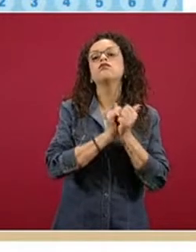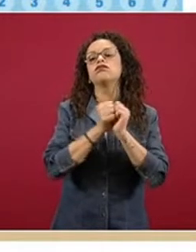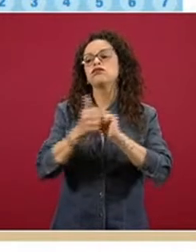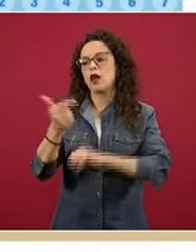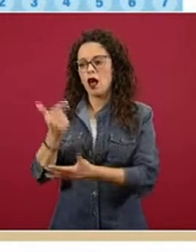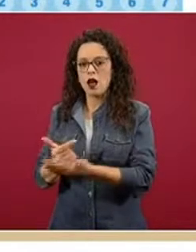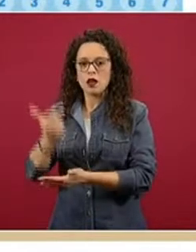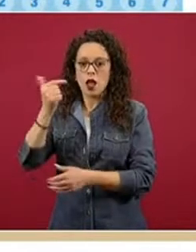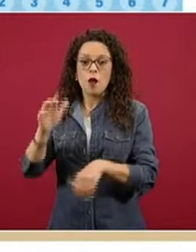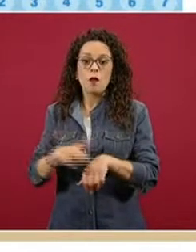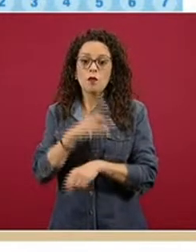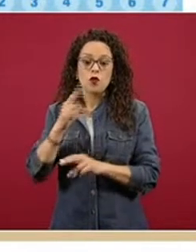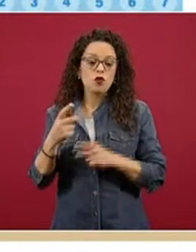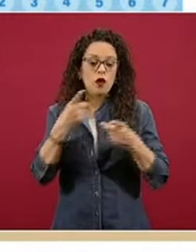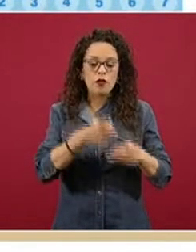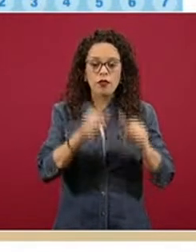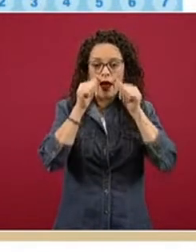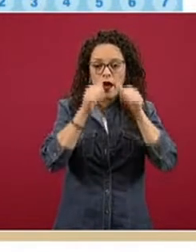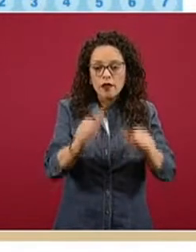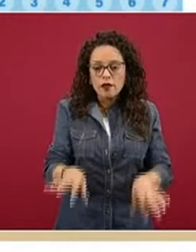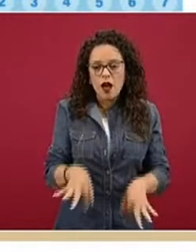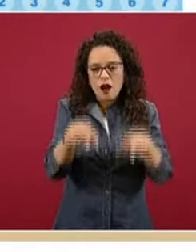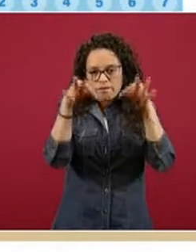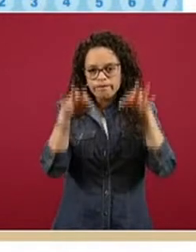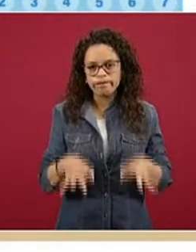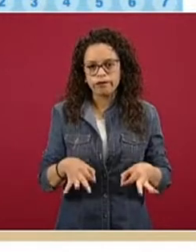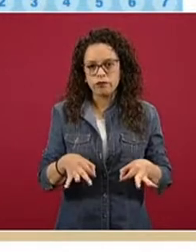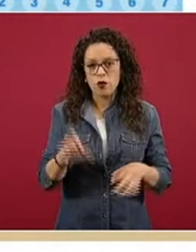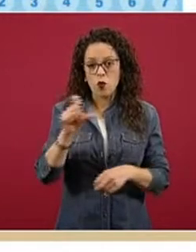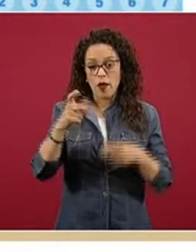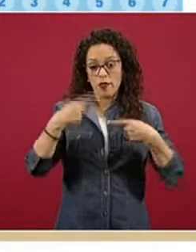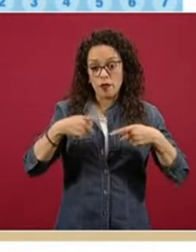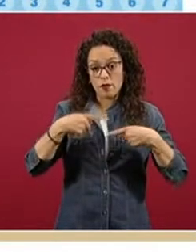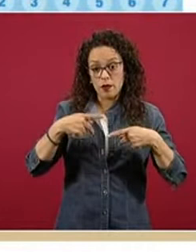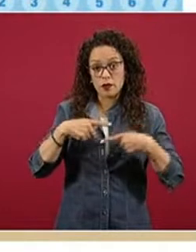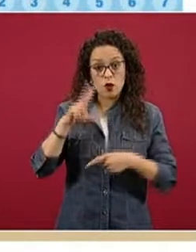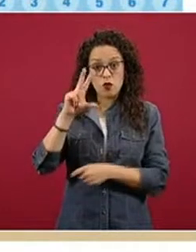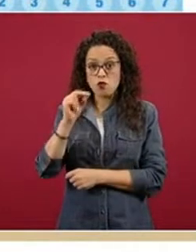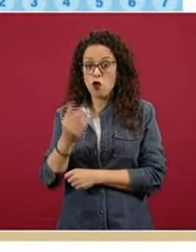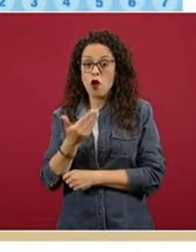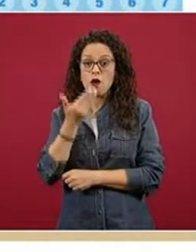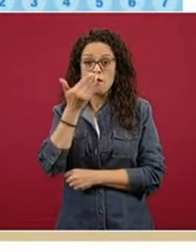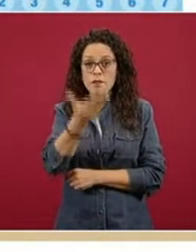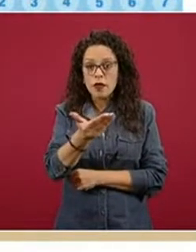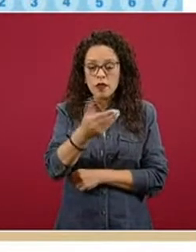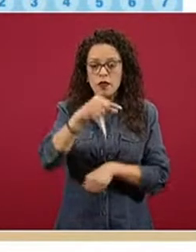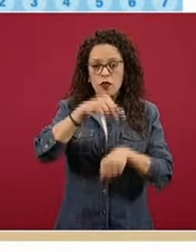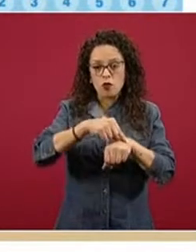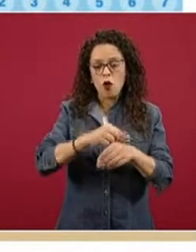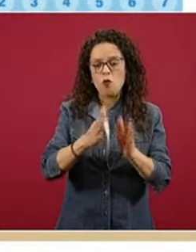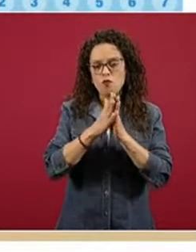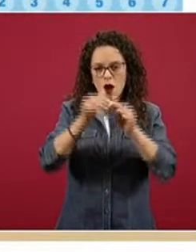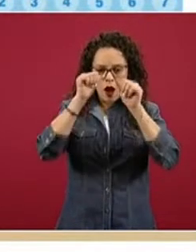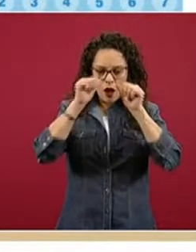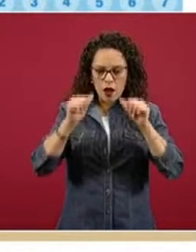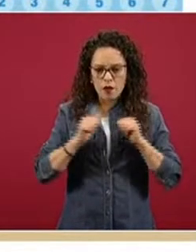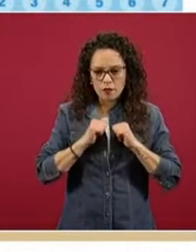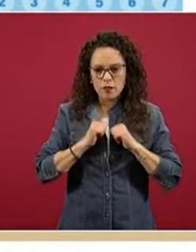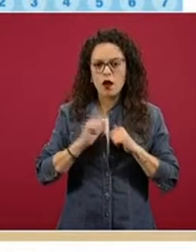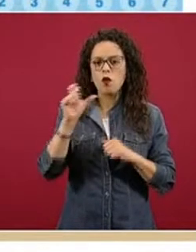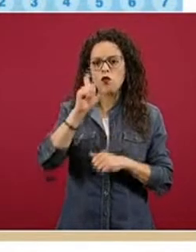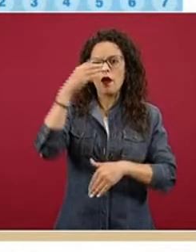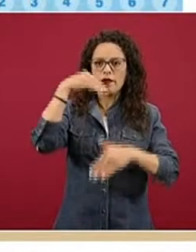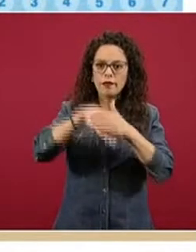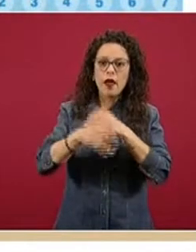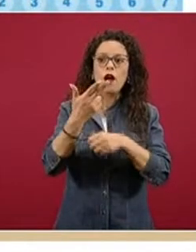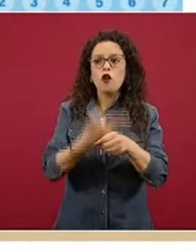tratado adecuadamente, desde que la persona no solicita la atención a tiempo hasta que al llegar al hospital o al centro